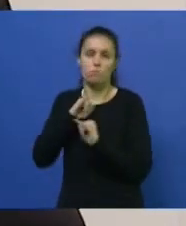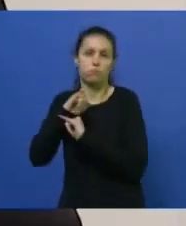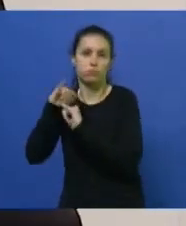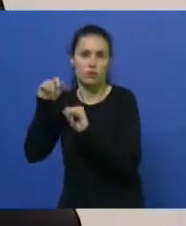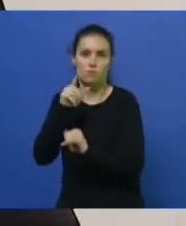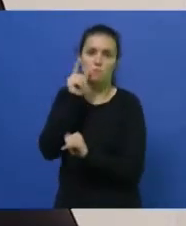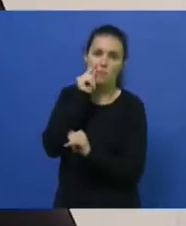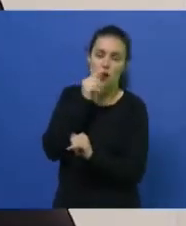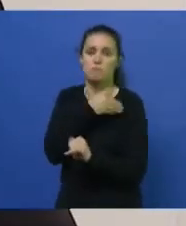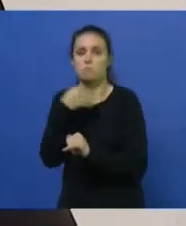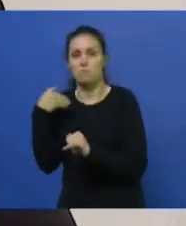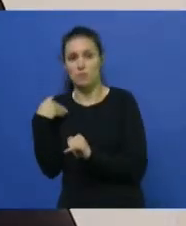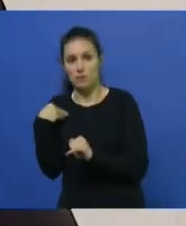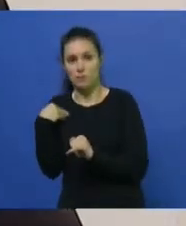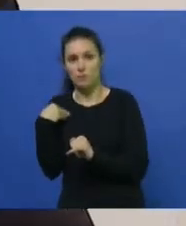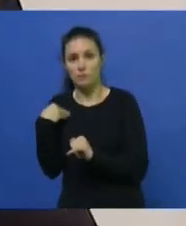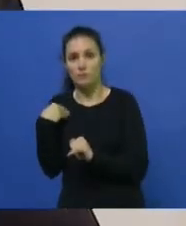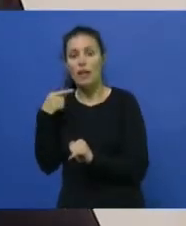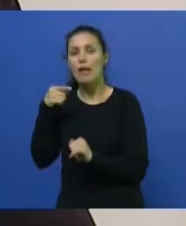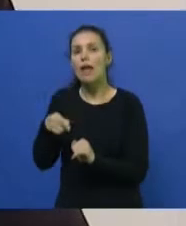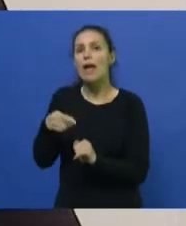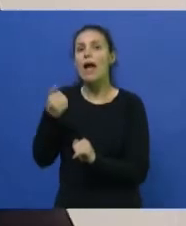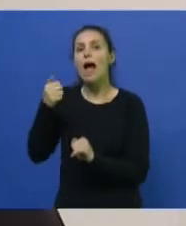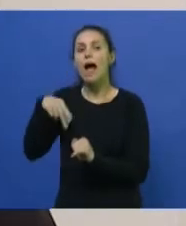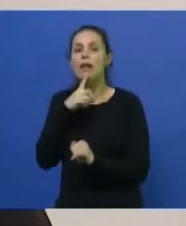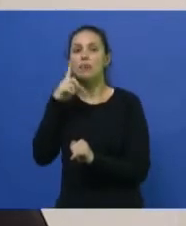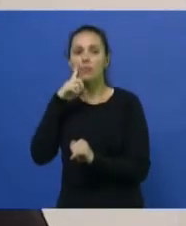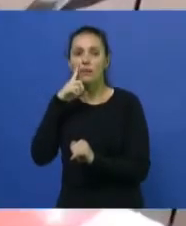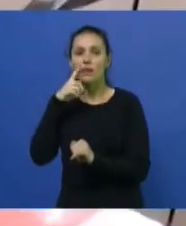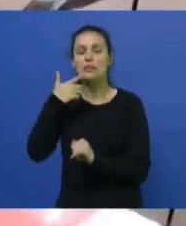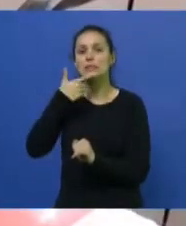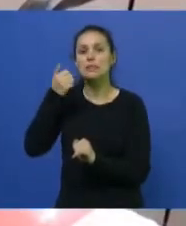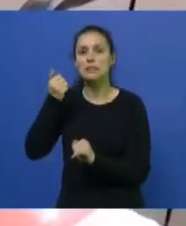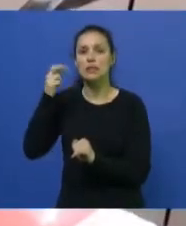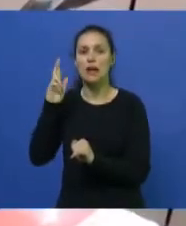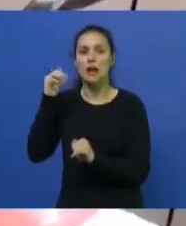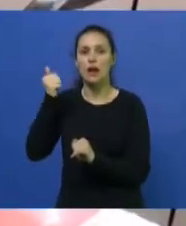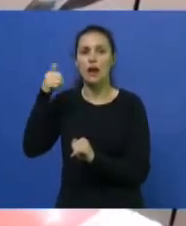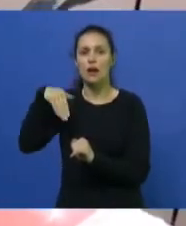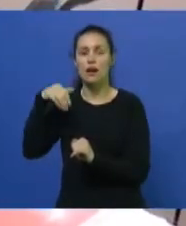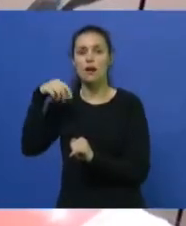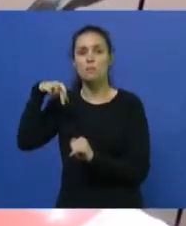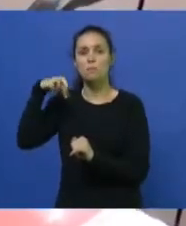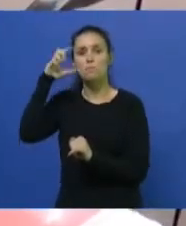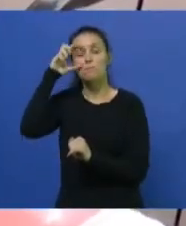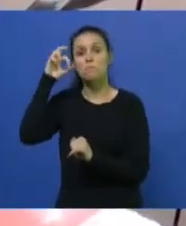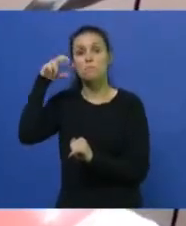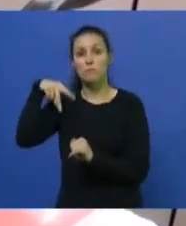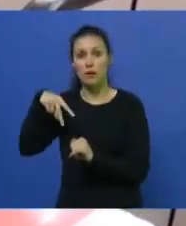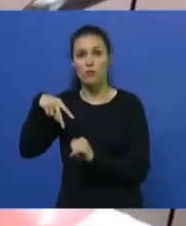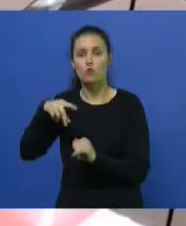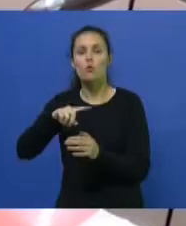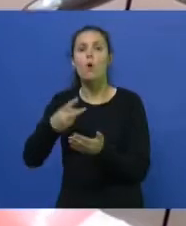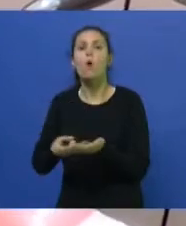que tenga colocar la vacuna antisarampionosa en esta campaña se la volvemos a colocar en la vacuna y está de un año se la volvemos a